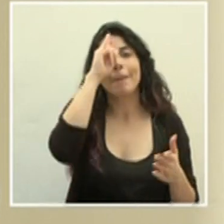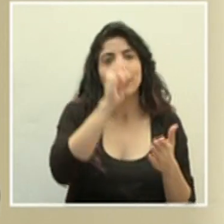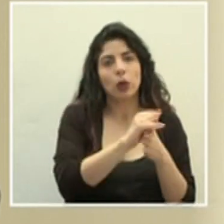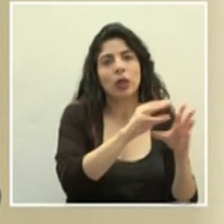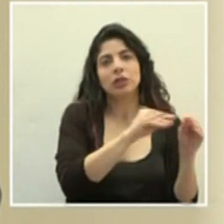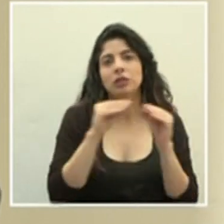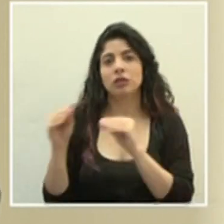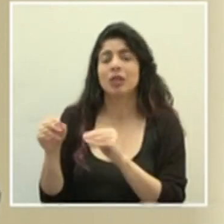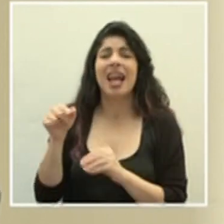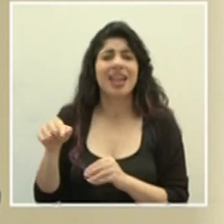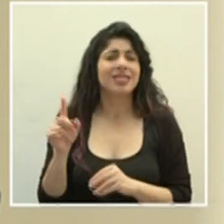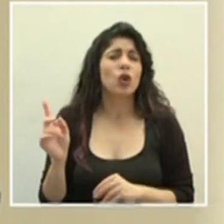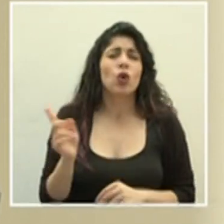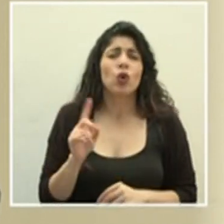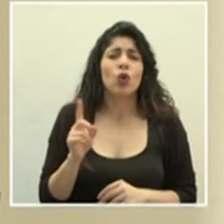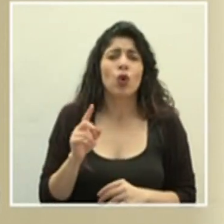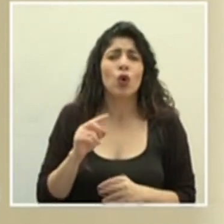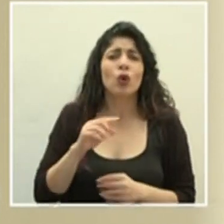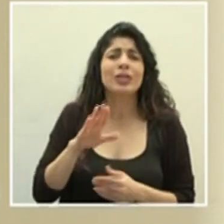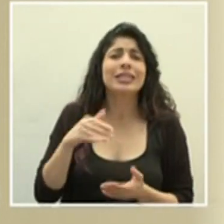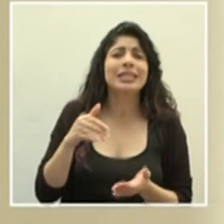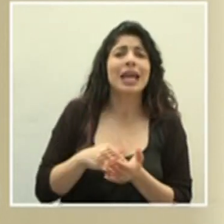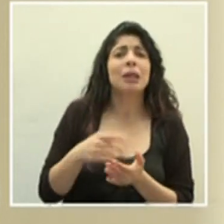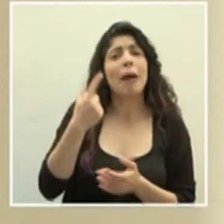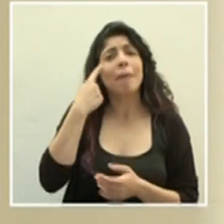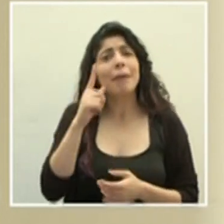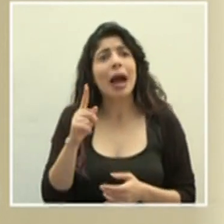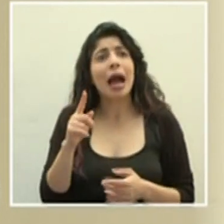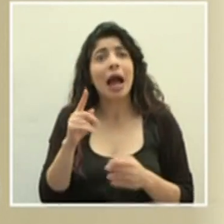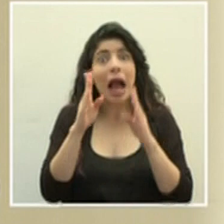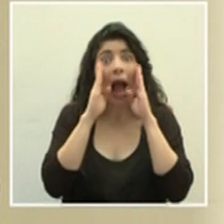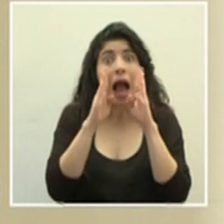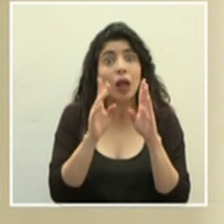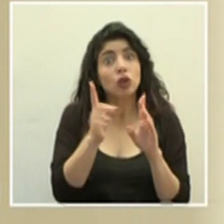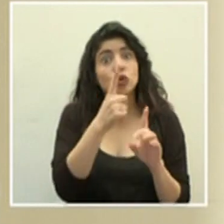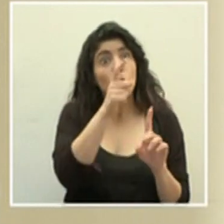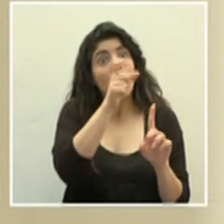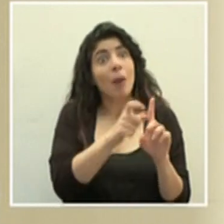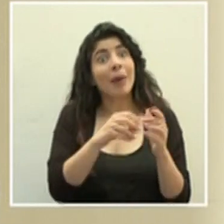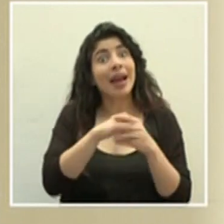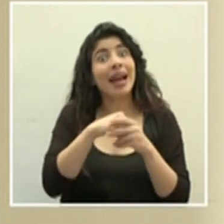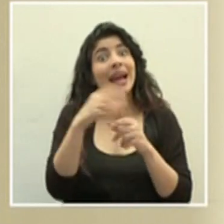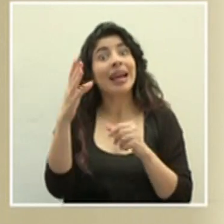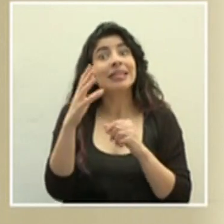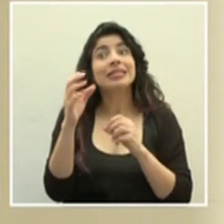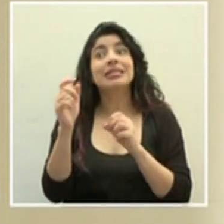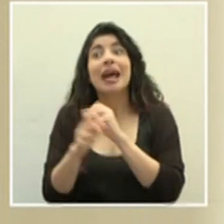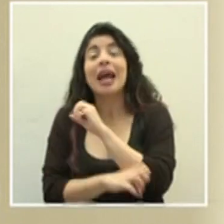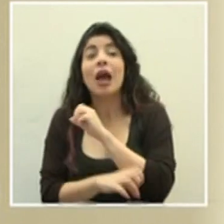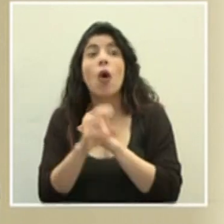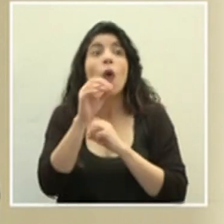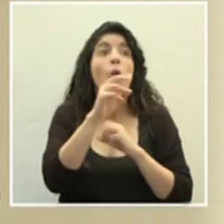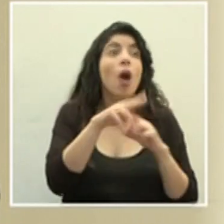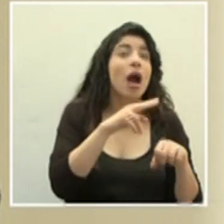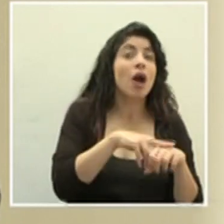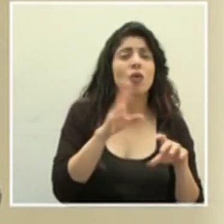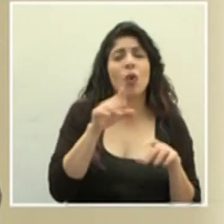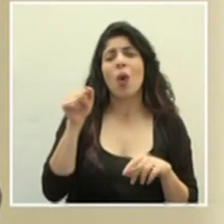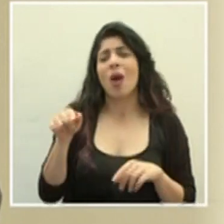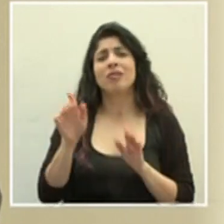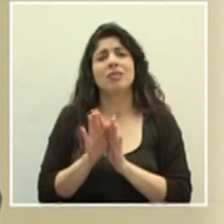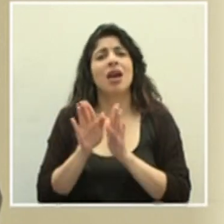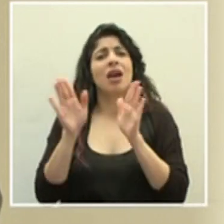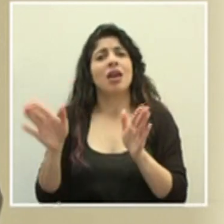No son centros específicos para atender a una persona de una nacionalidad específica, tanto están diseñados